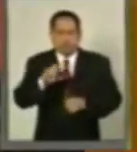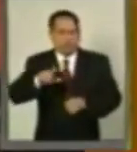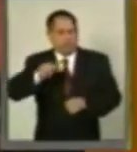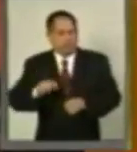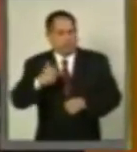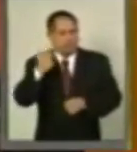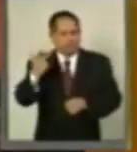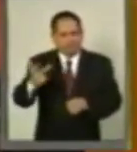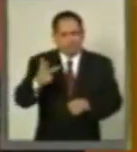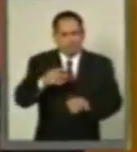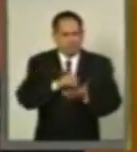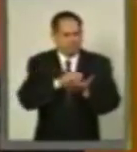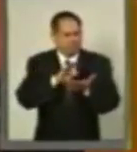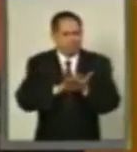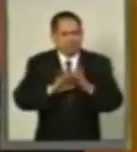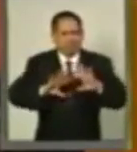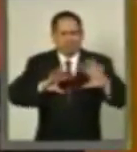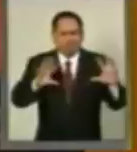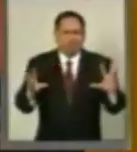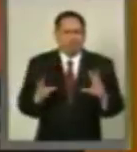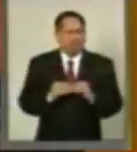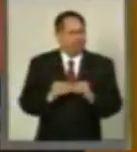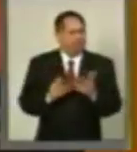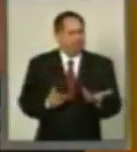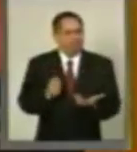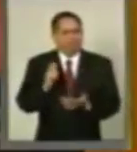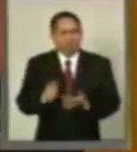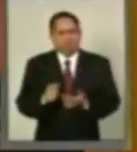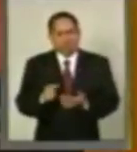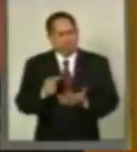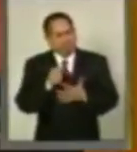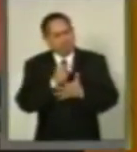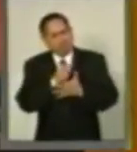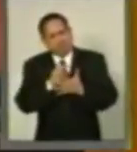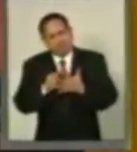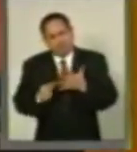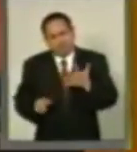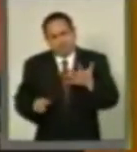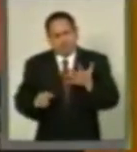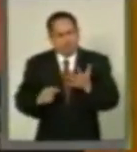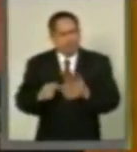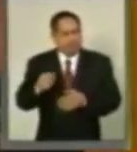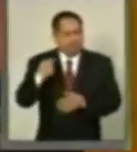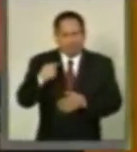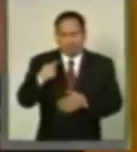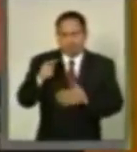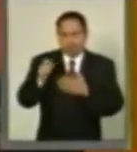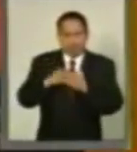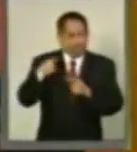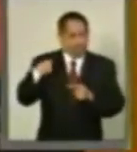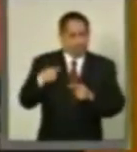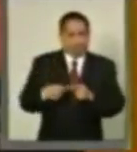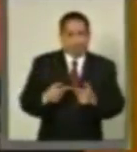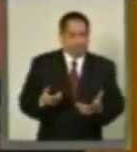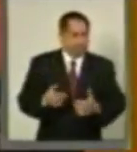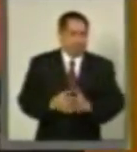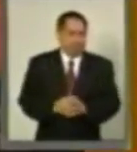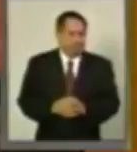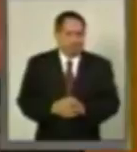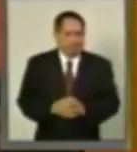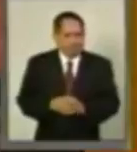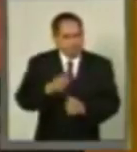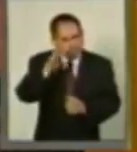23.978 registrados en los primeros meses del año que corre. Estas